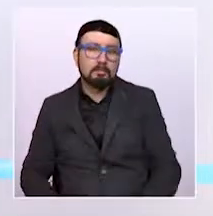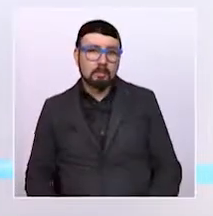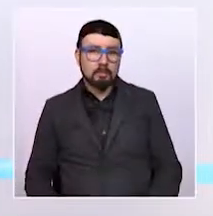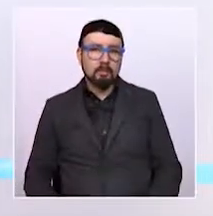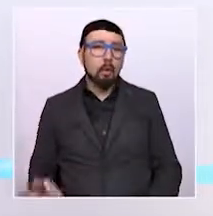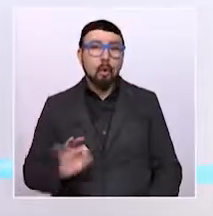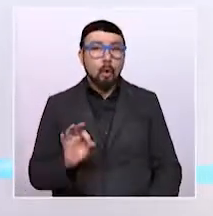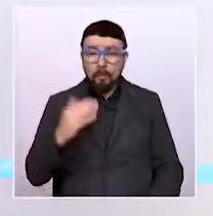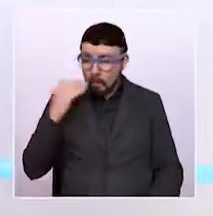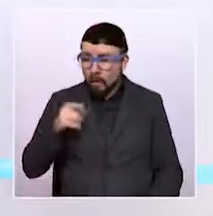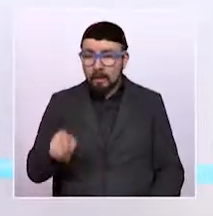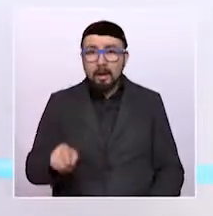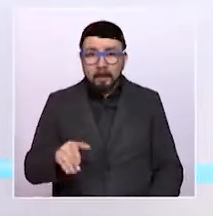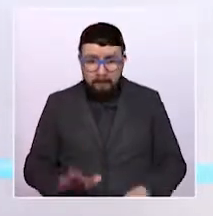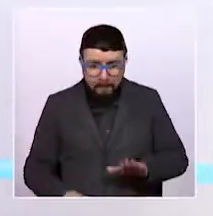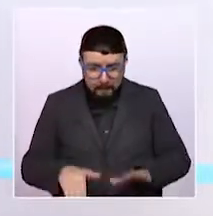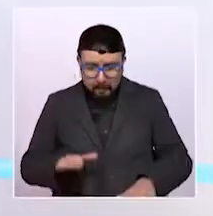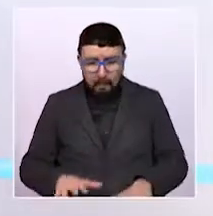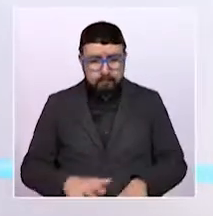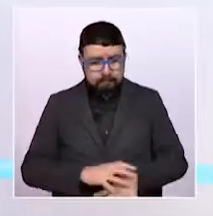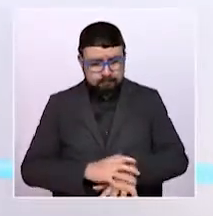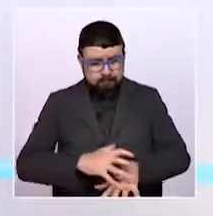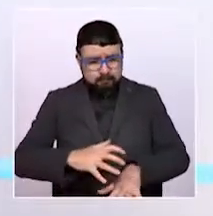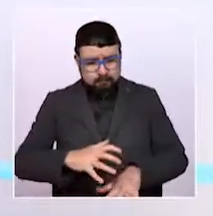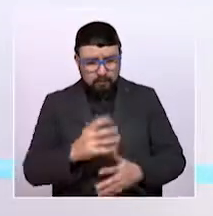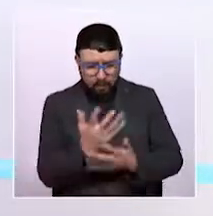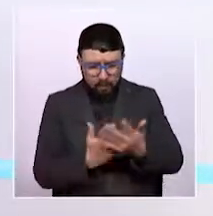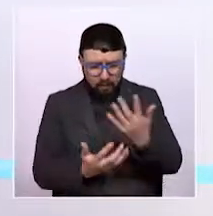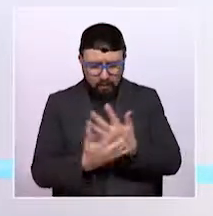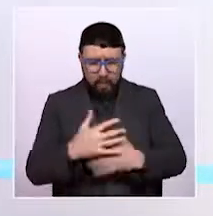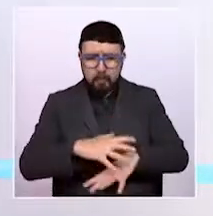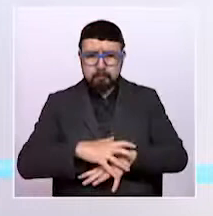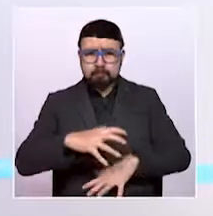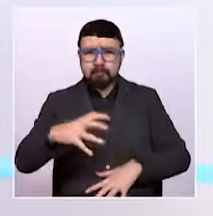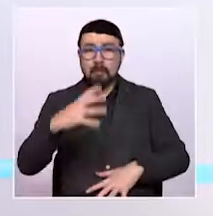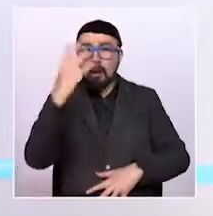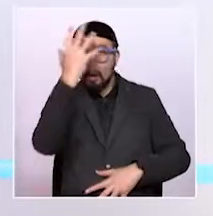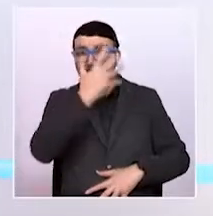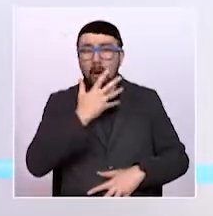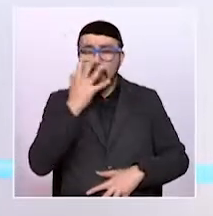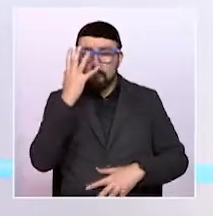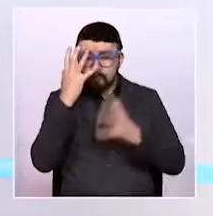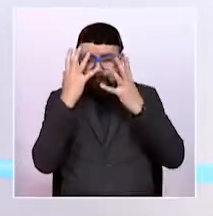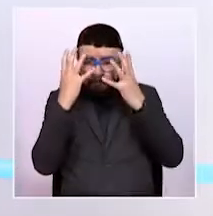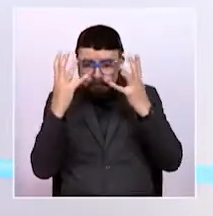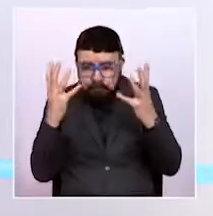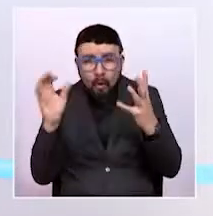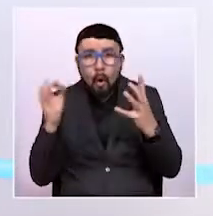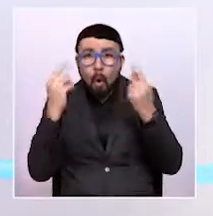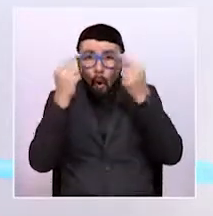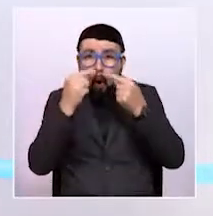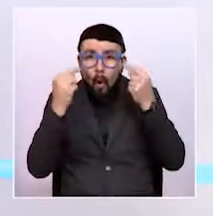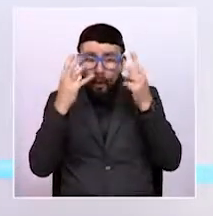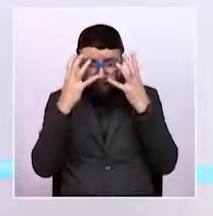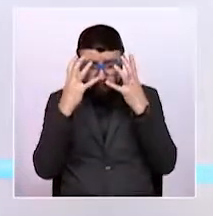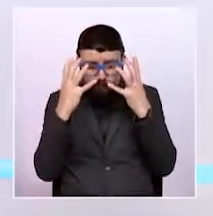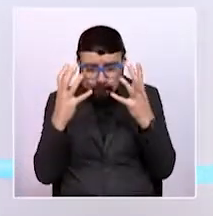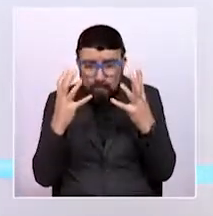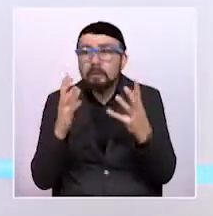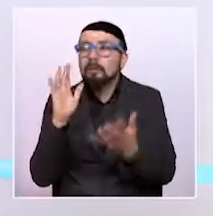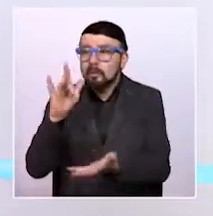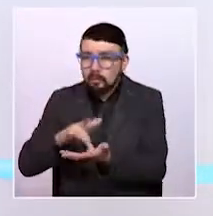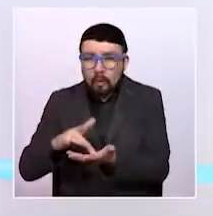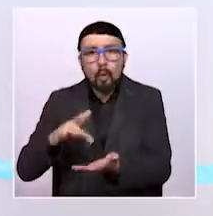las manos la cara los ojos debe acudir a urgencias y lo más importante además después si no siente mover a su bebé